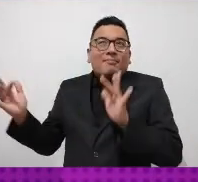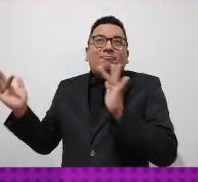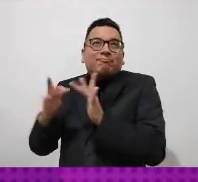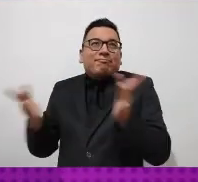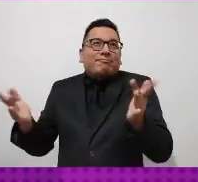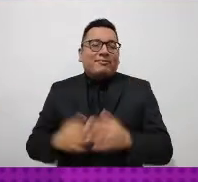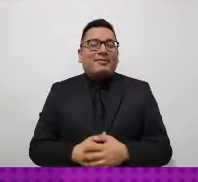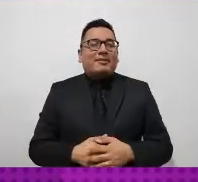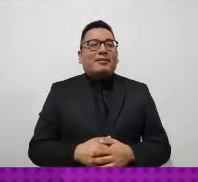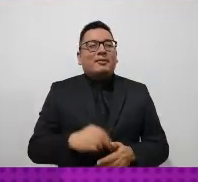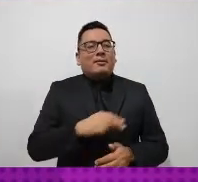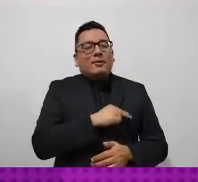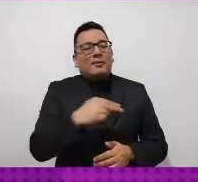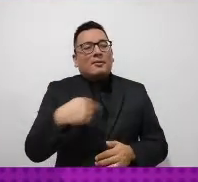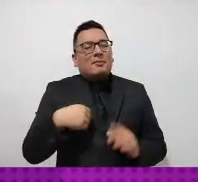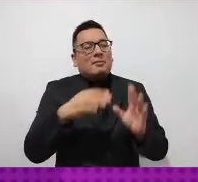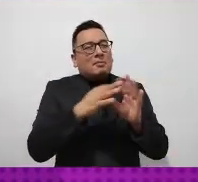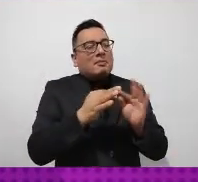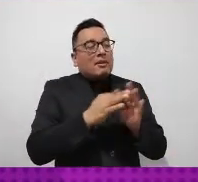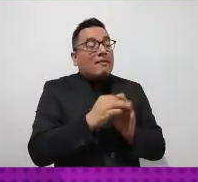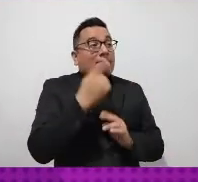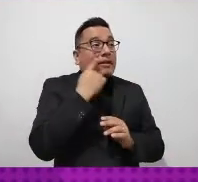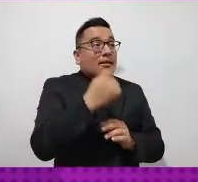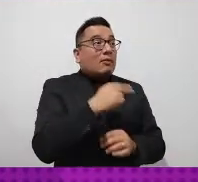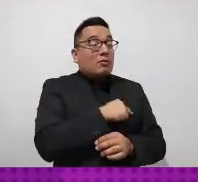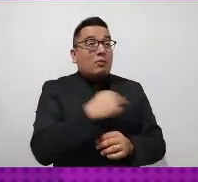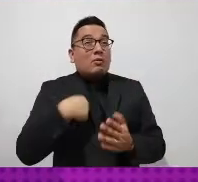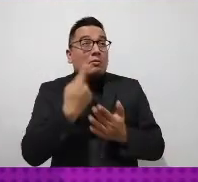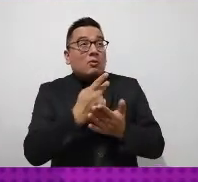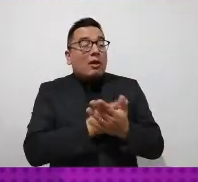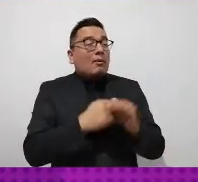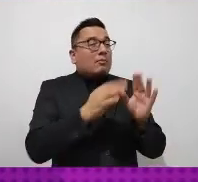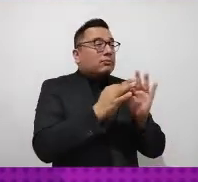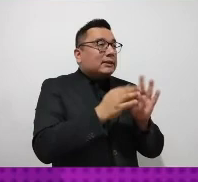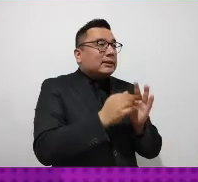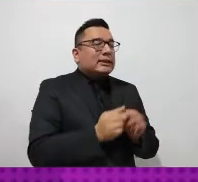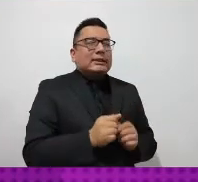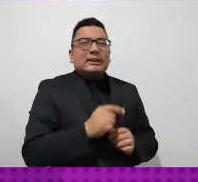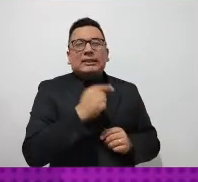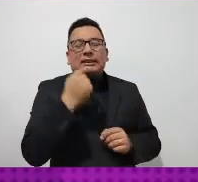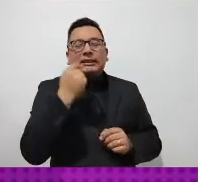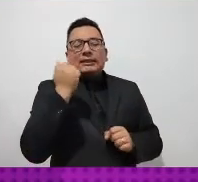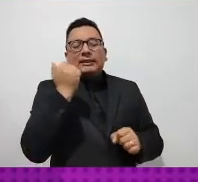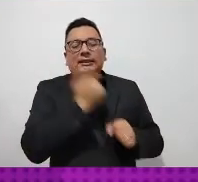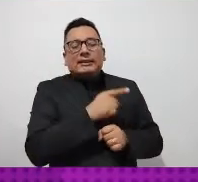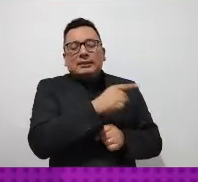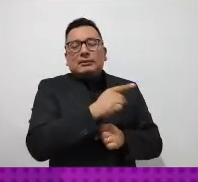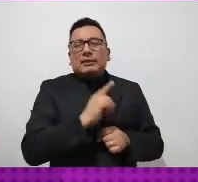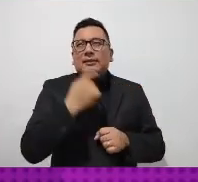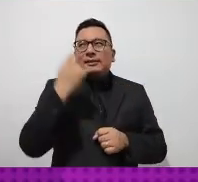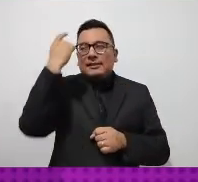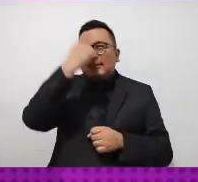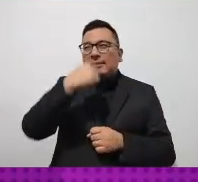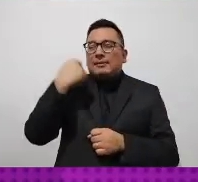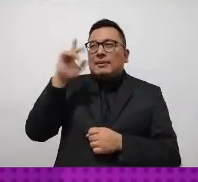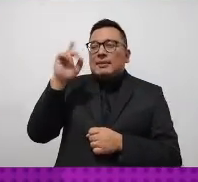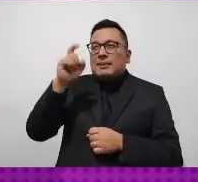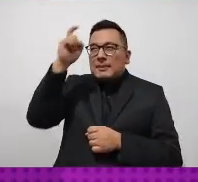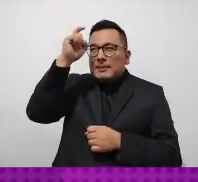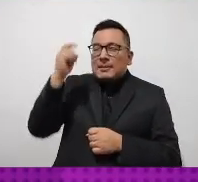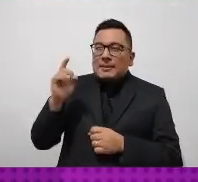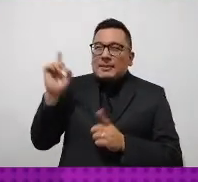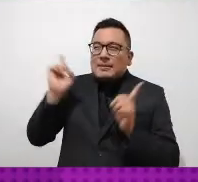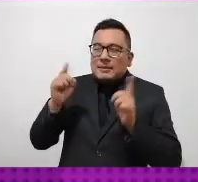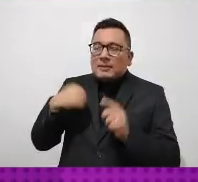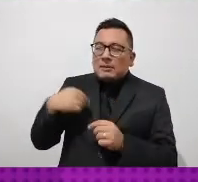empezábamos a explicarles en qué consistían, notamos esa desconfianza, esa parte de ella, ahora qué voy a tener que hacer, va a